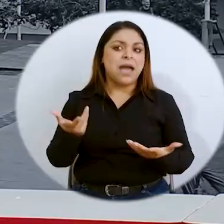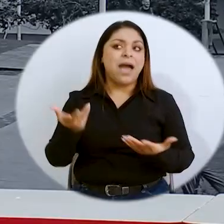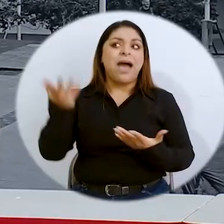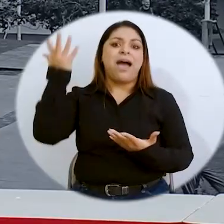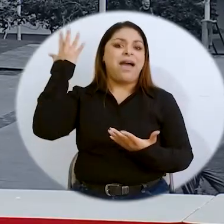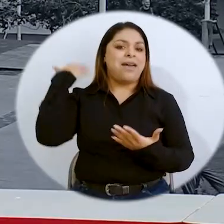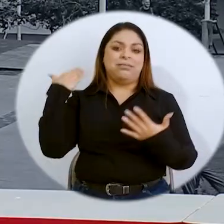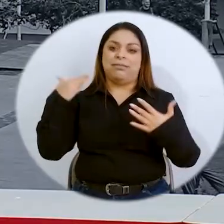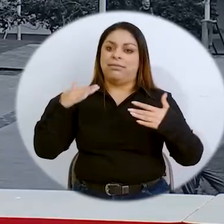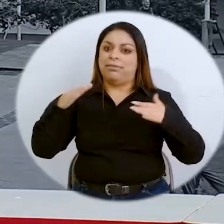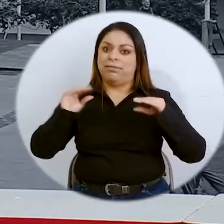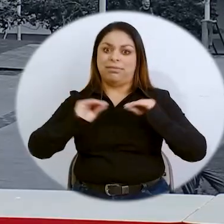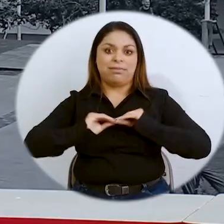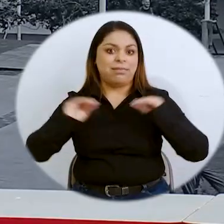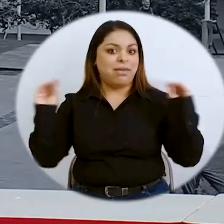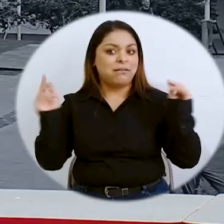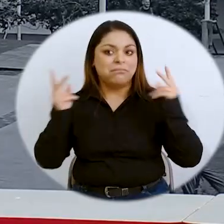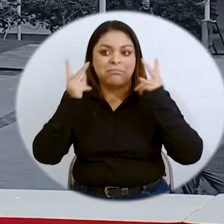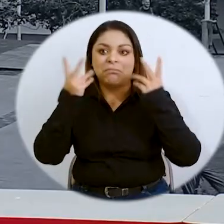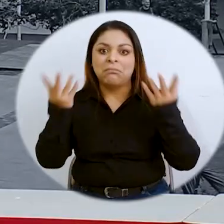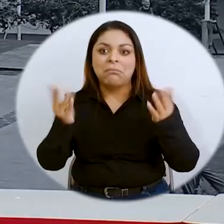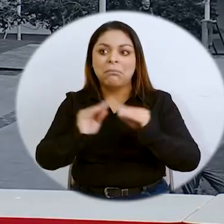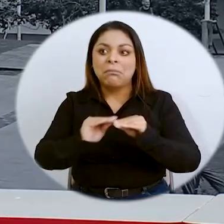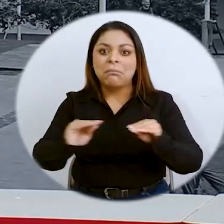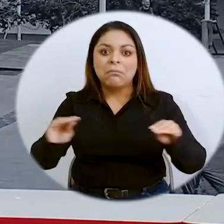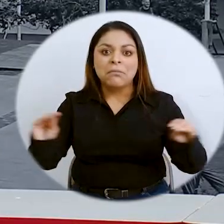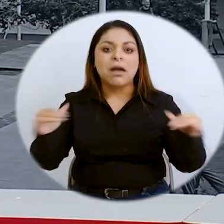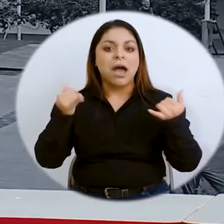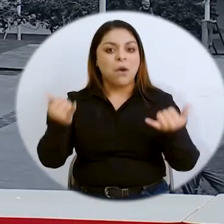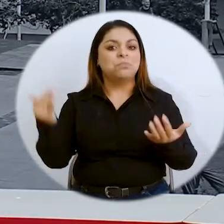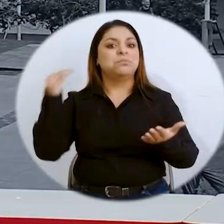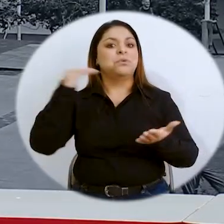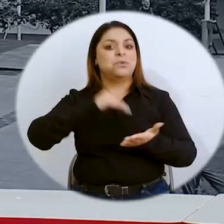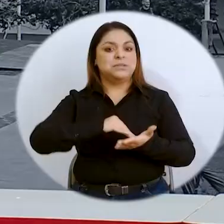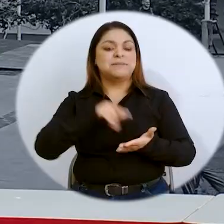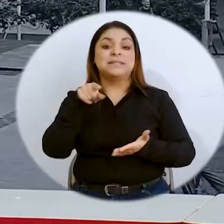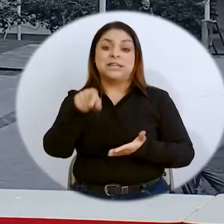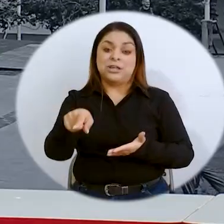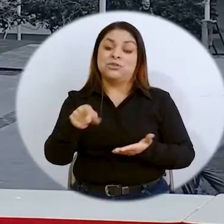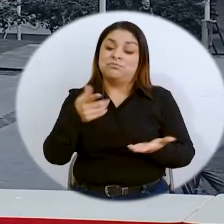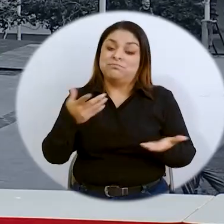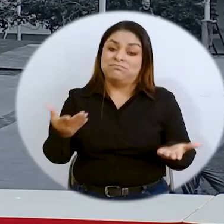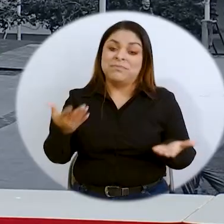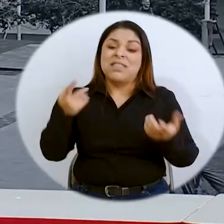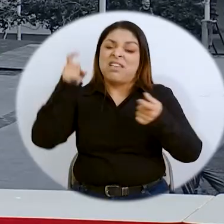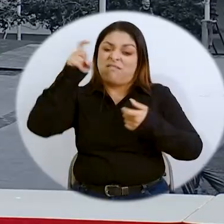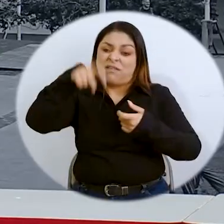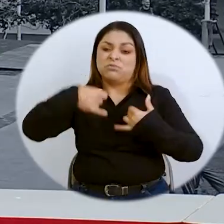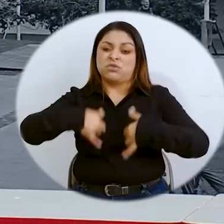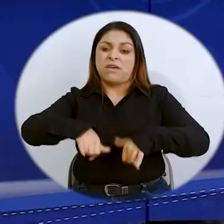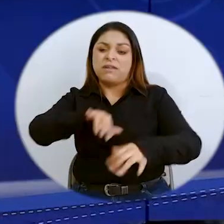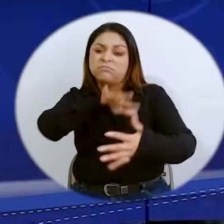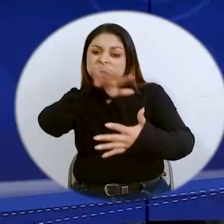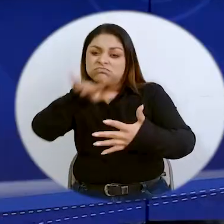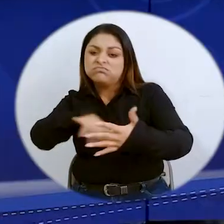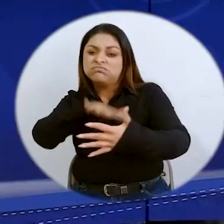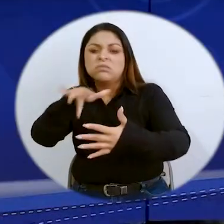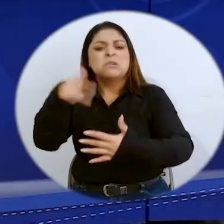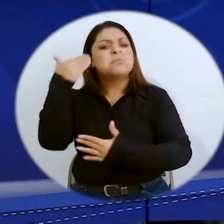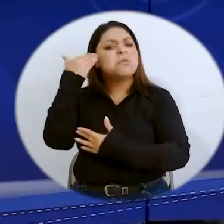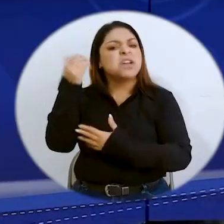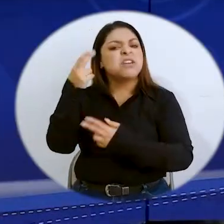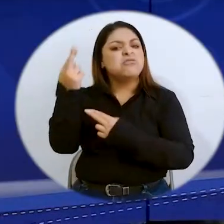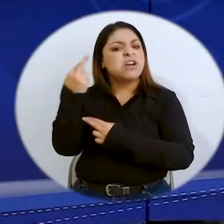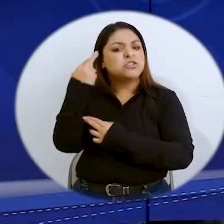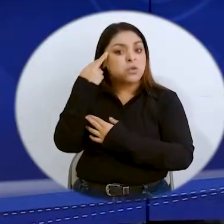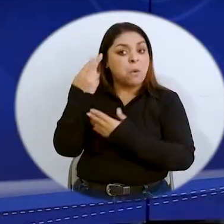veíamos tal vez en las últimas década y media. Eso es todavía un fenómeno que tenemos que estudiar, ¿verdad?, para entender si fue por el llamado de los